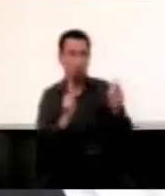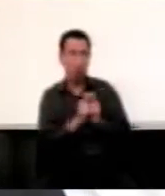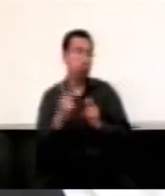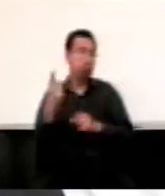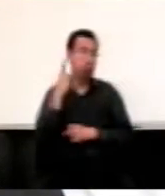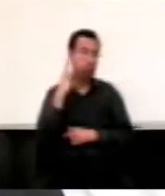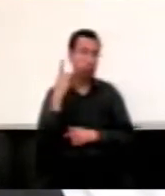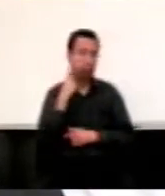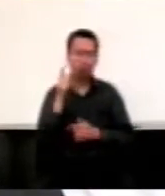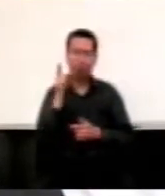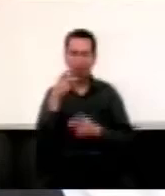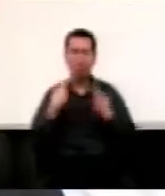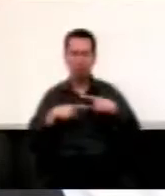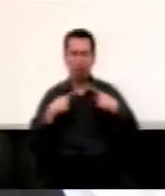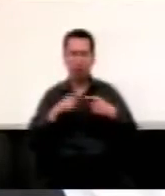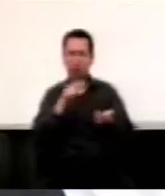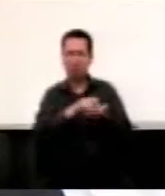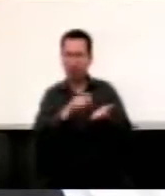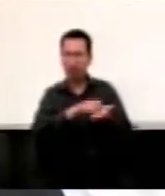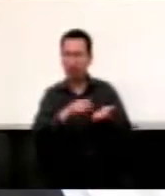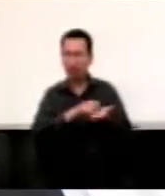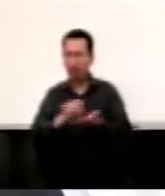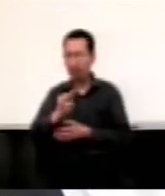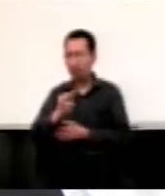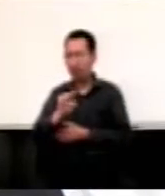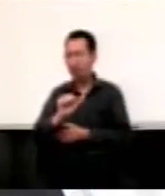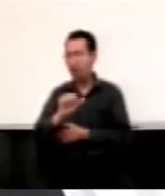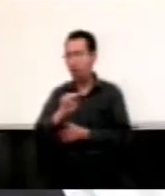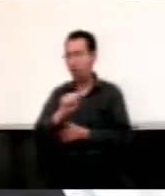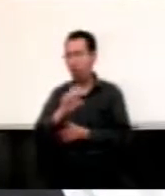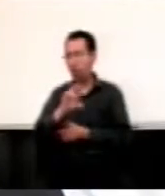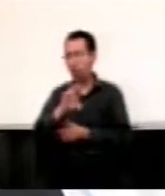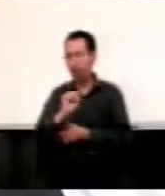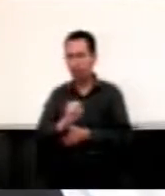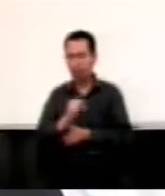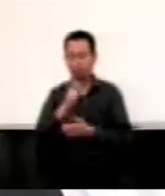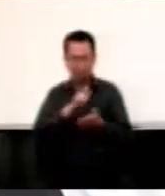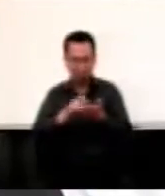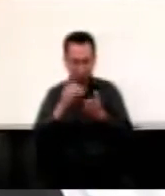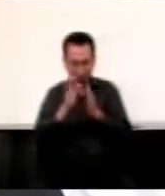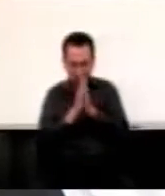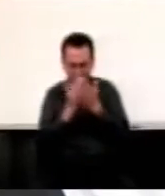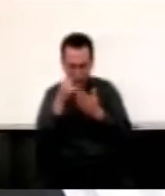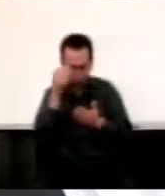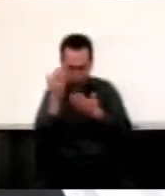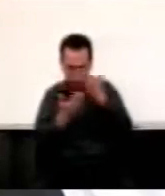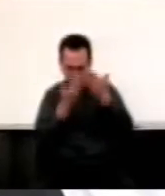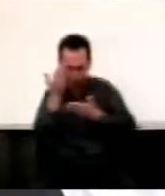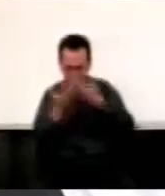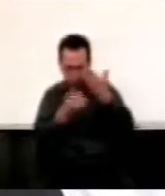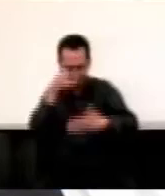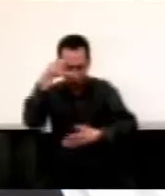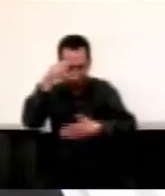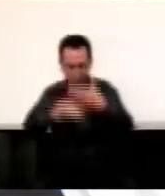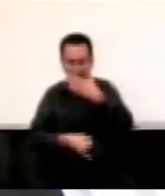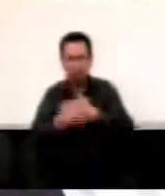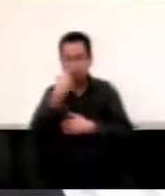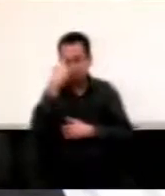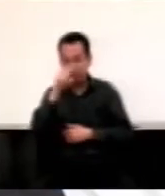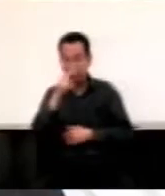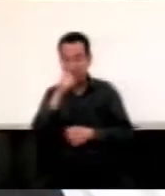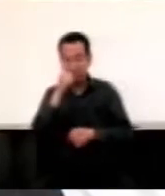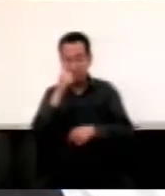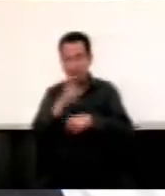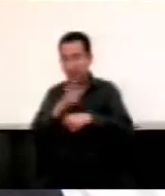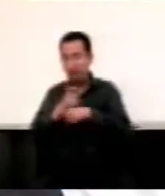Aquí los autores hacen una prospectiva, hacen un análisis de todos estos escenarios, pero partiendo de